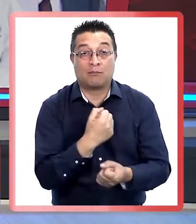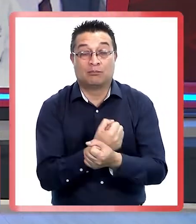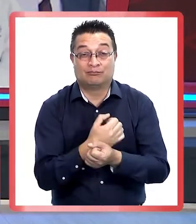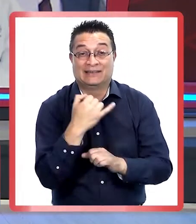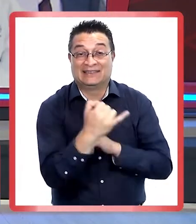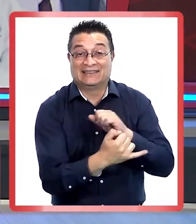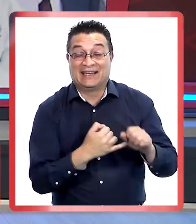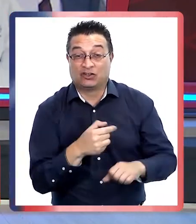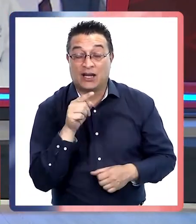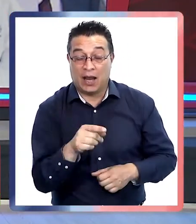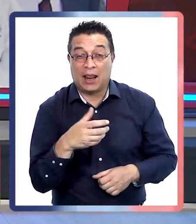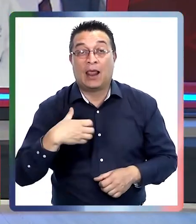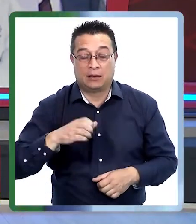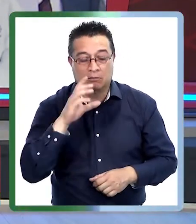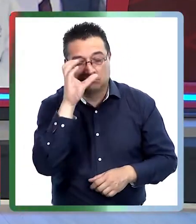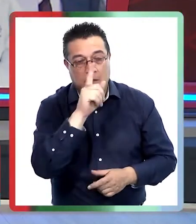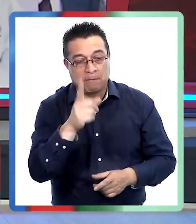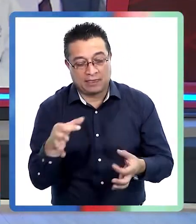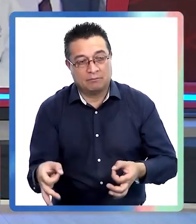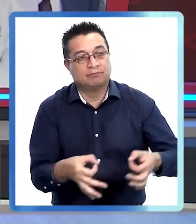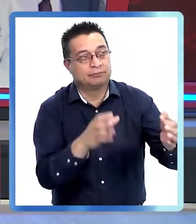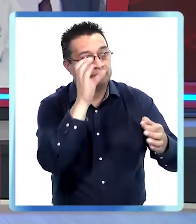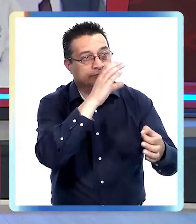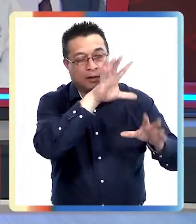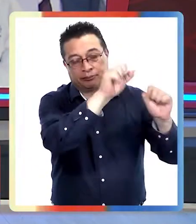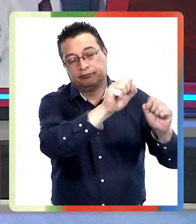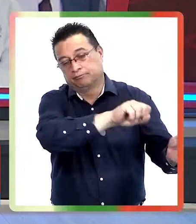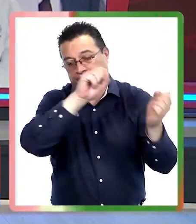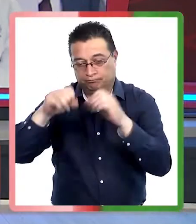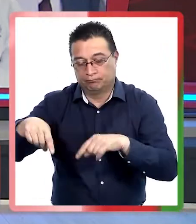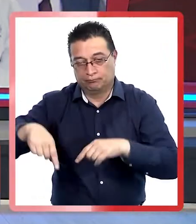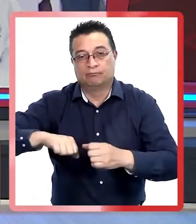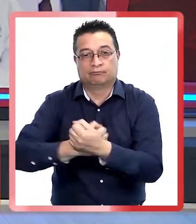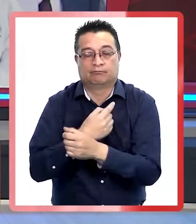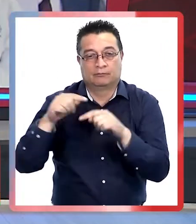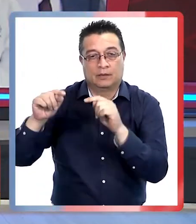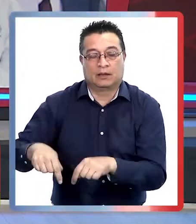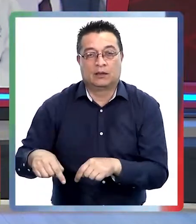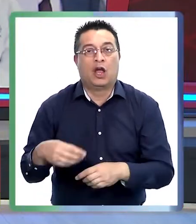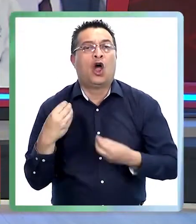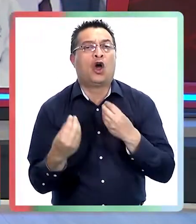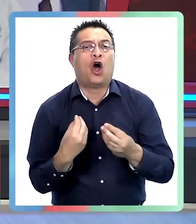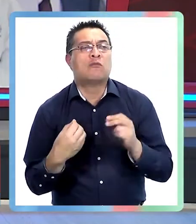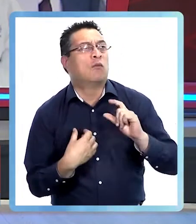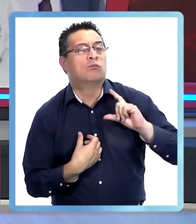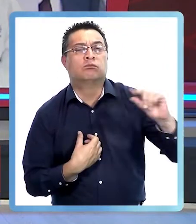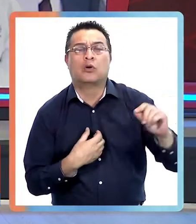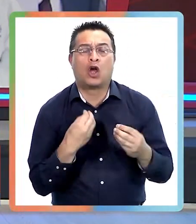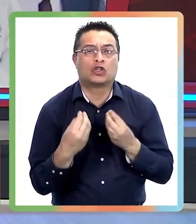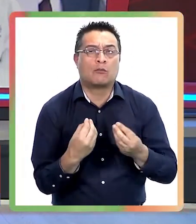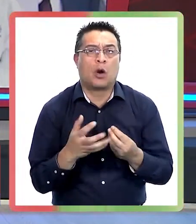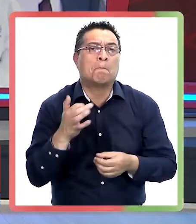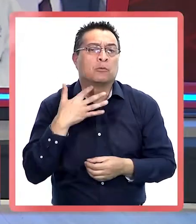Interpol emitió una orden de captura internacional para que sea detenida y deportada a Chile para cumplir su condena. ¿Cómo pudo salir del